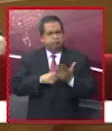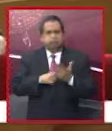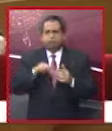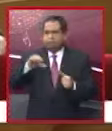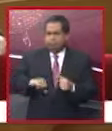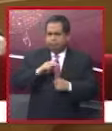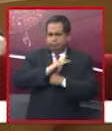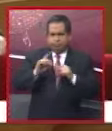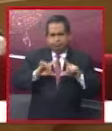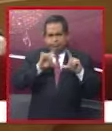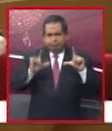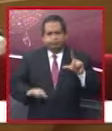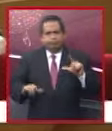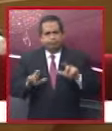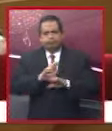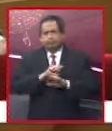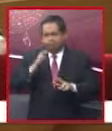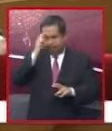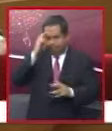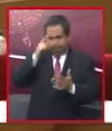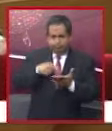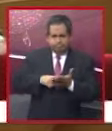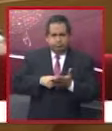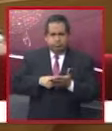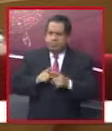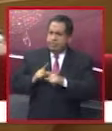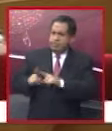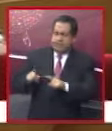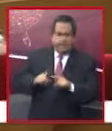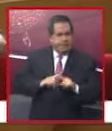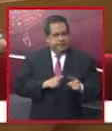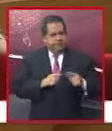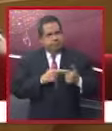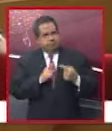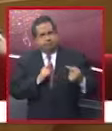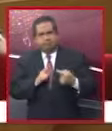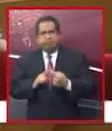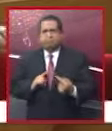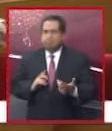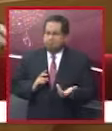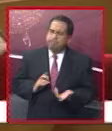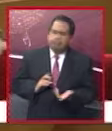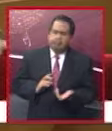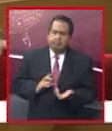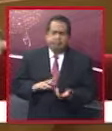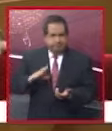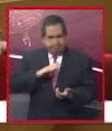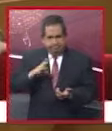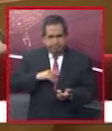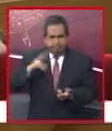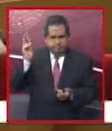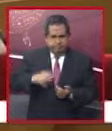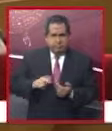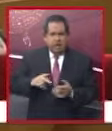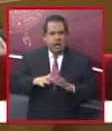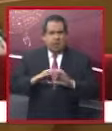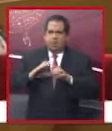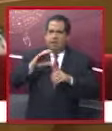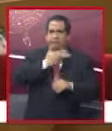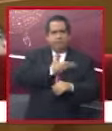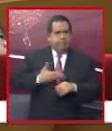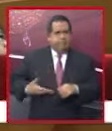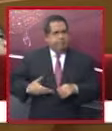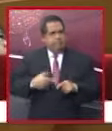ejercicio reconociendo esa división de poderes, que existe y es real la división de